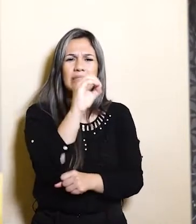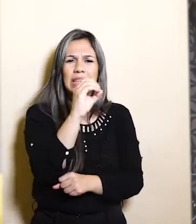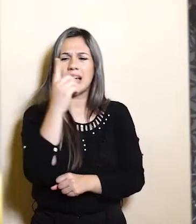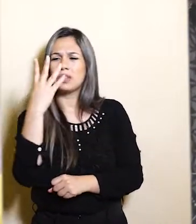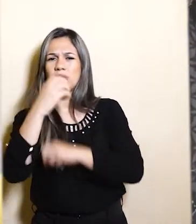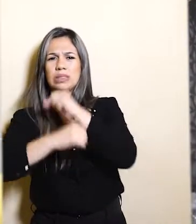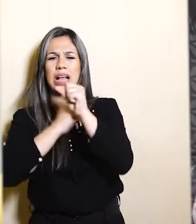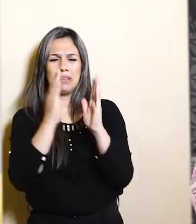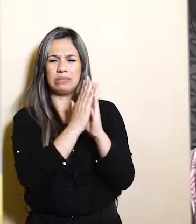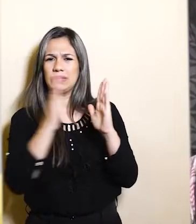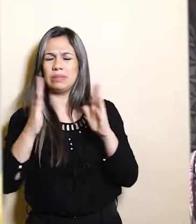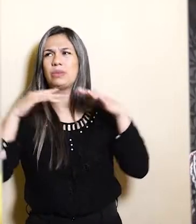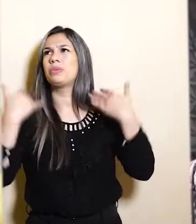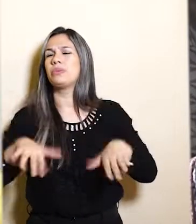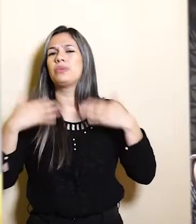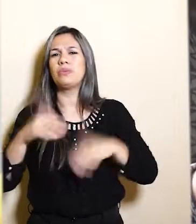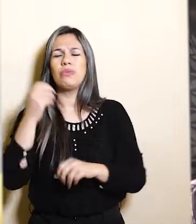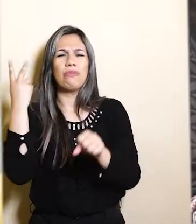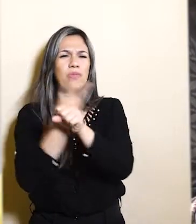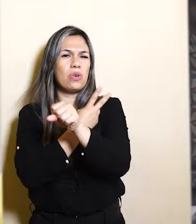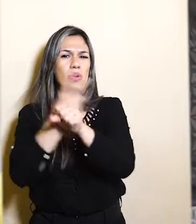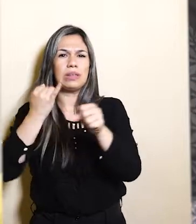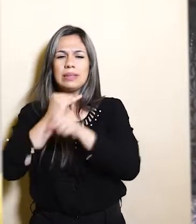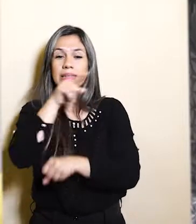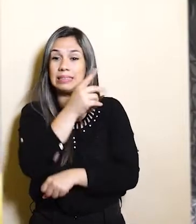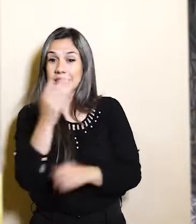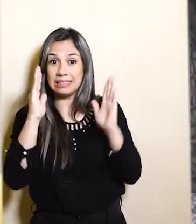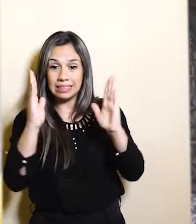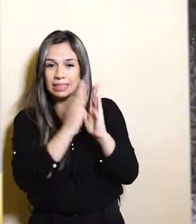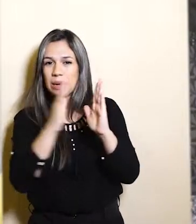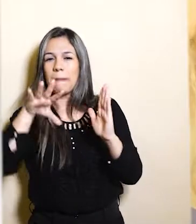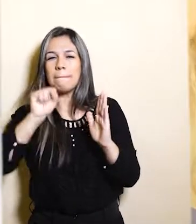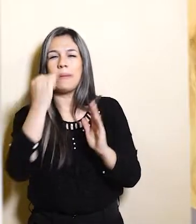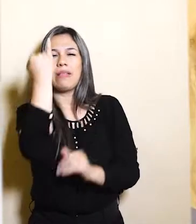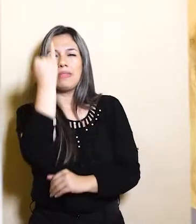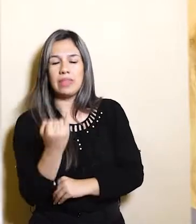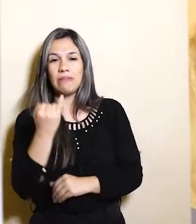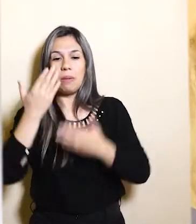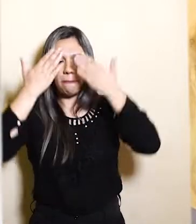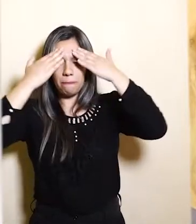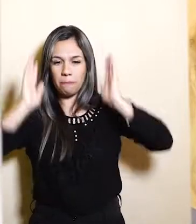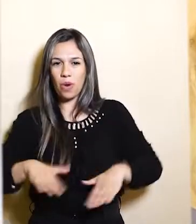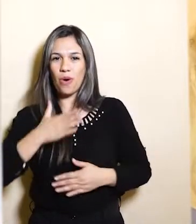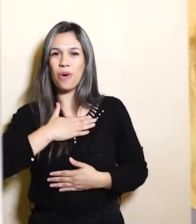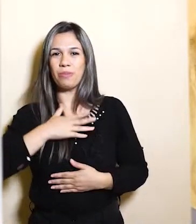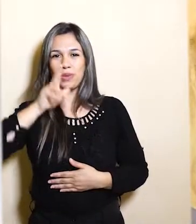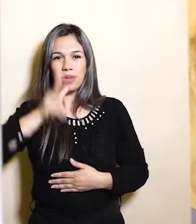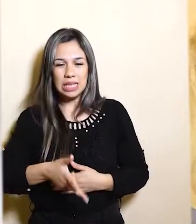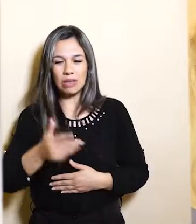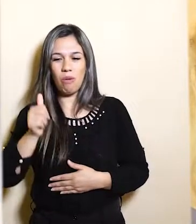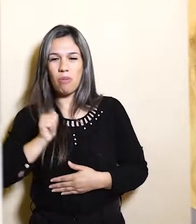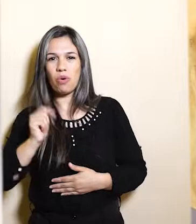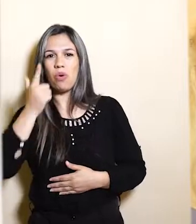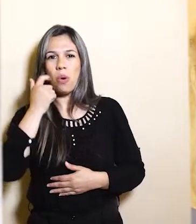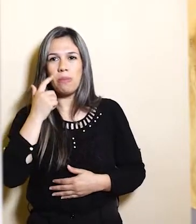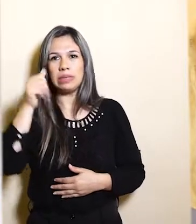violencia sexual. Este es el grupo de población más vulnerable. Son nuestras niñas, nuestros niños, nuestras adolescentes las que están